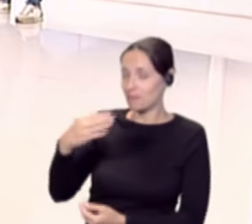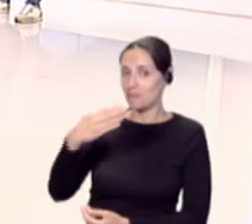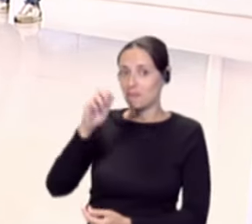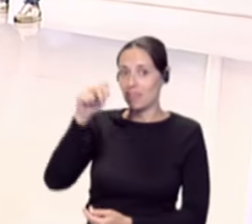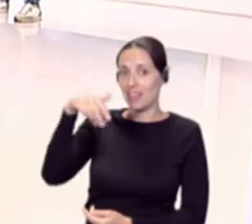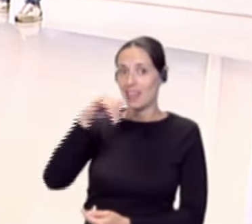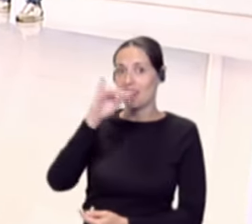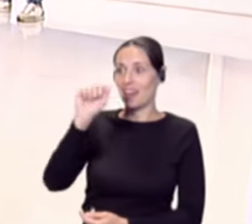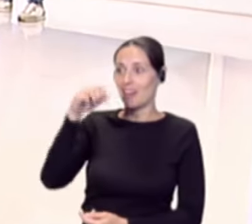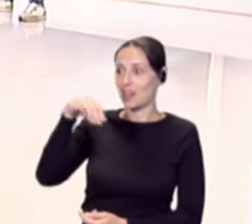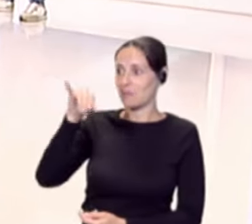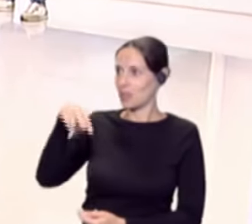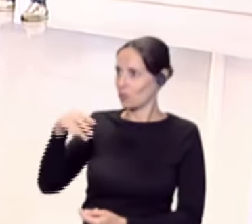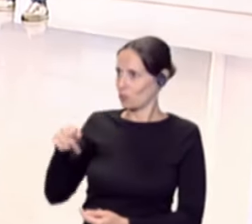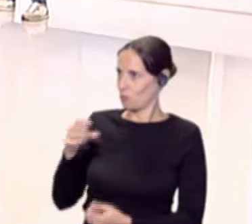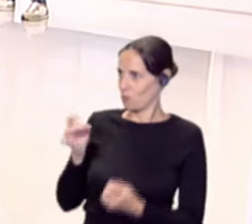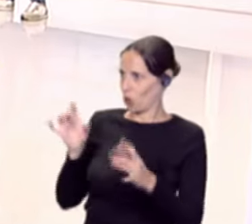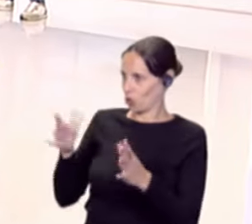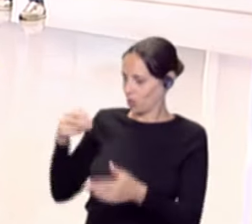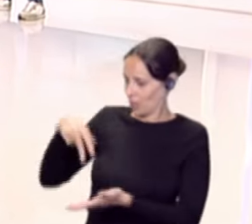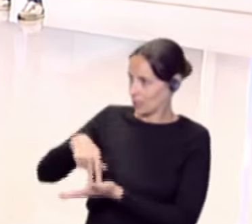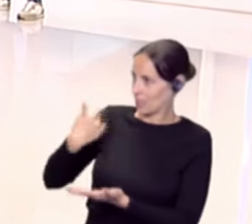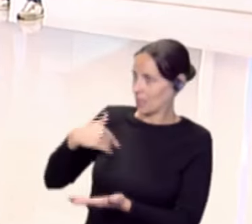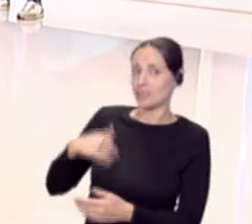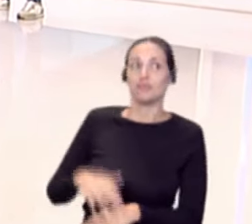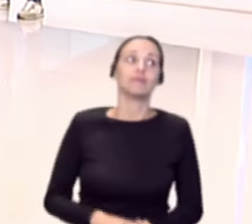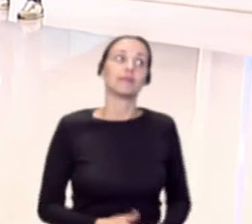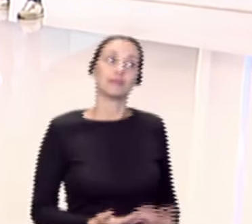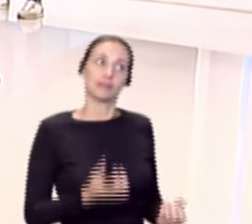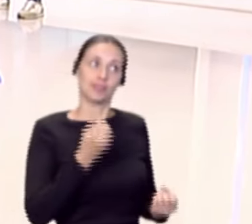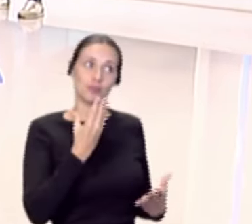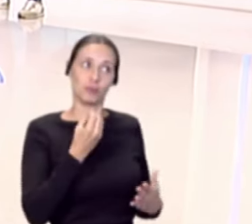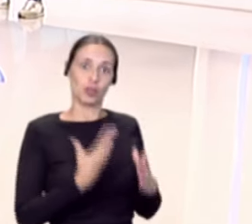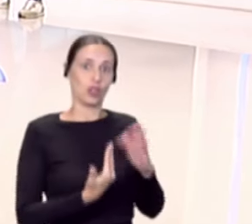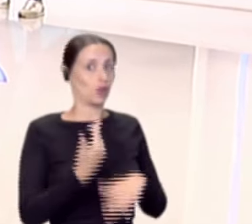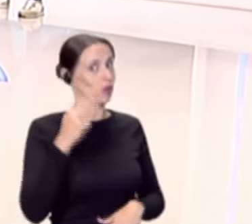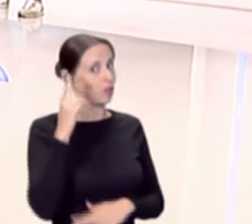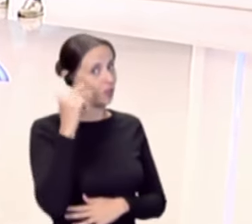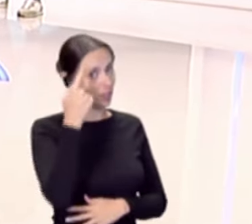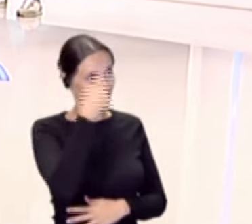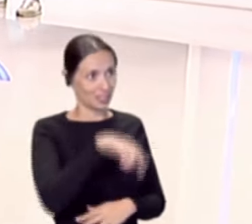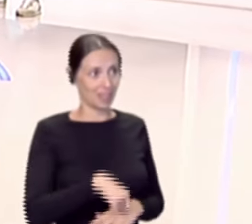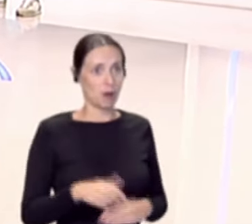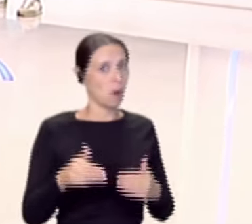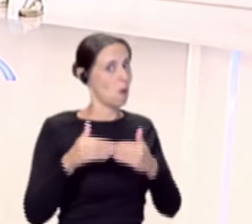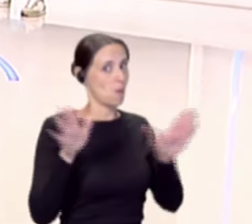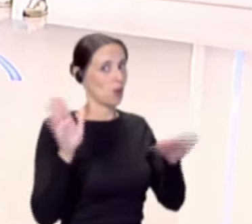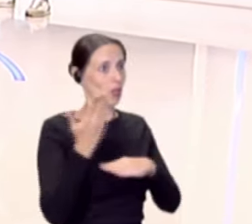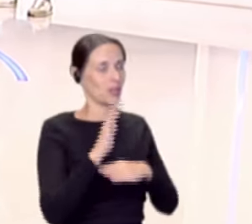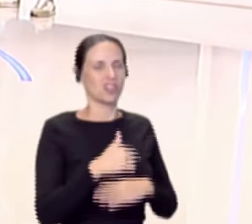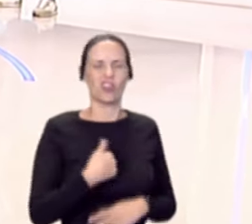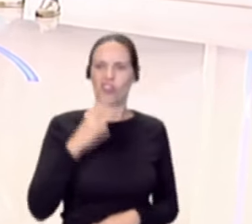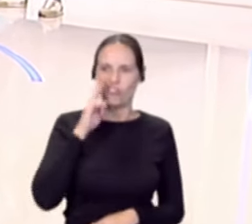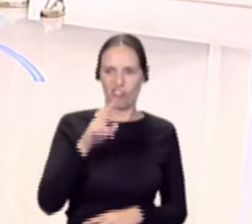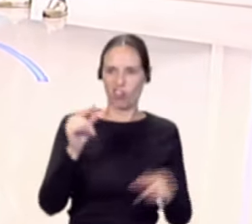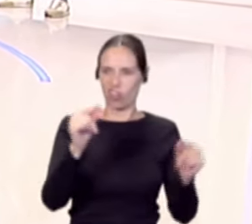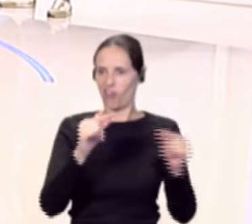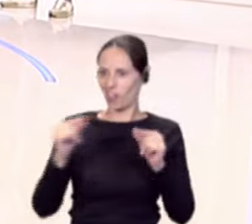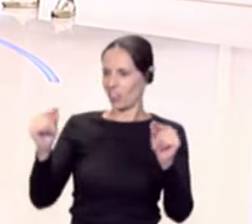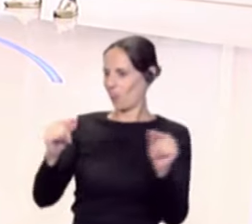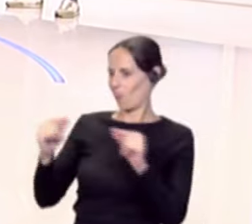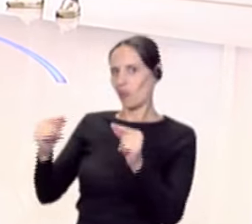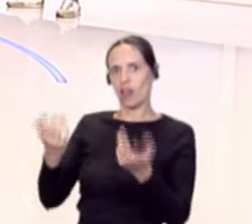has adelantado, ya estás aquí. ¿Qué tal? Muy buenos días. Hoy es viernes, lo saben, ¿verdad? Sí, hombre. Hoy toca estreno, es que veo tanto debate, tanto tema de actualidad, que yo